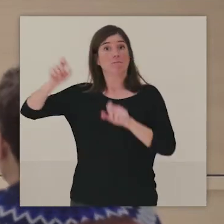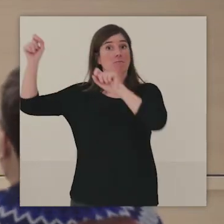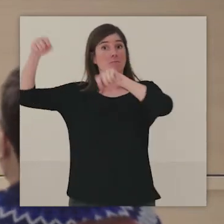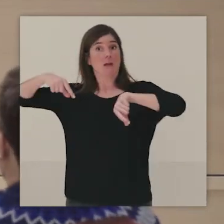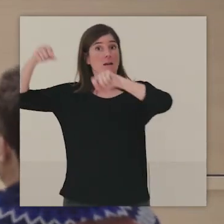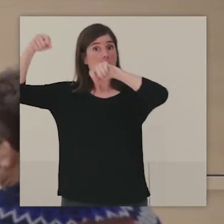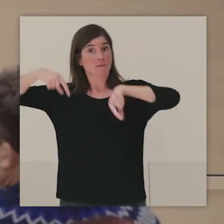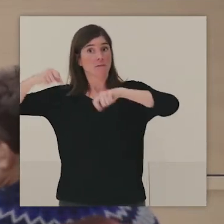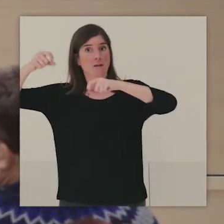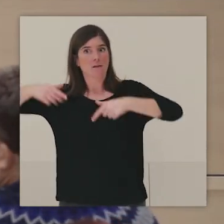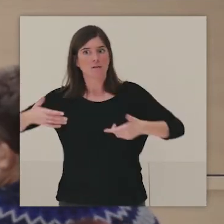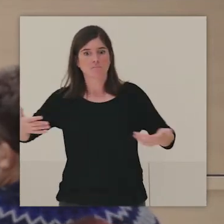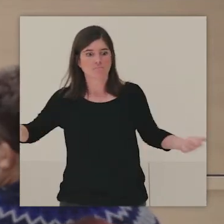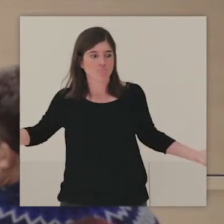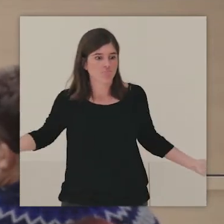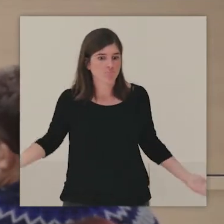migrantes cuya